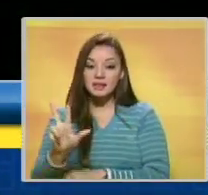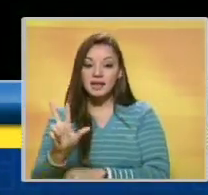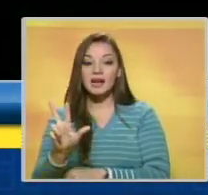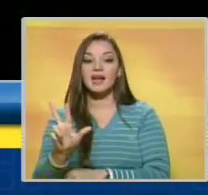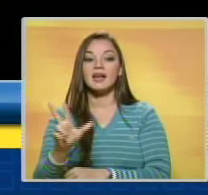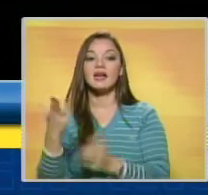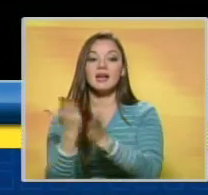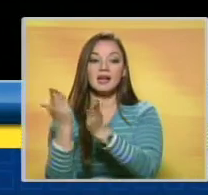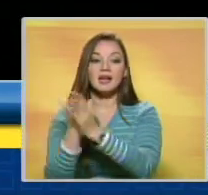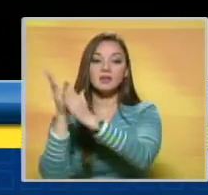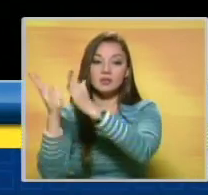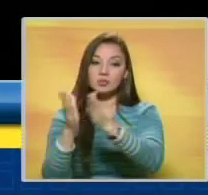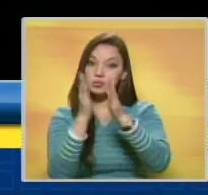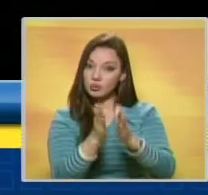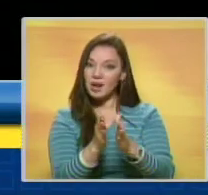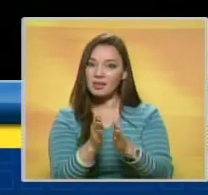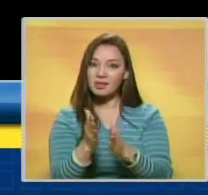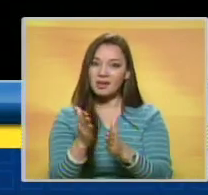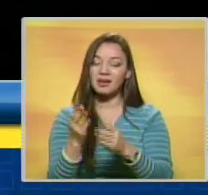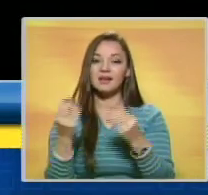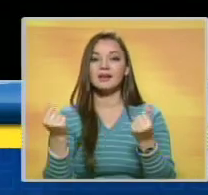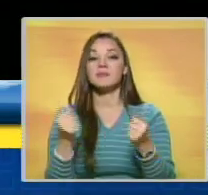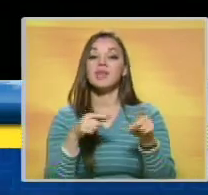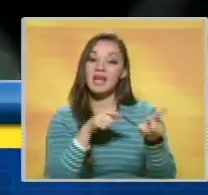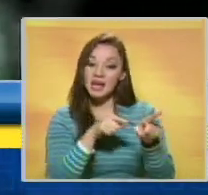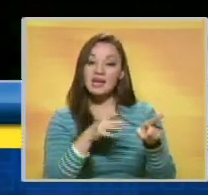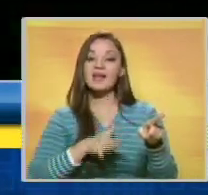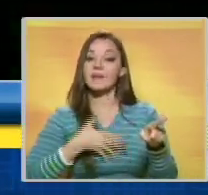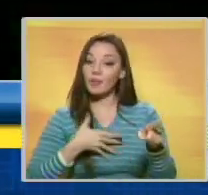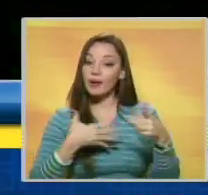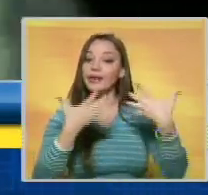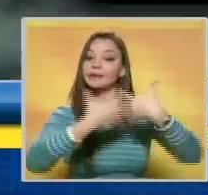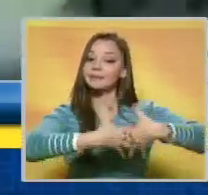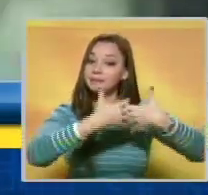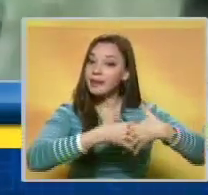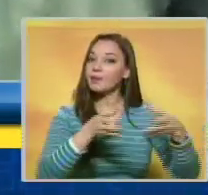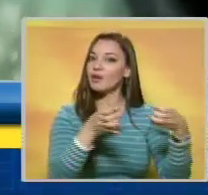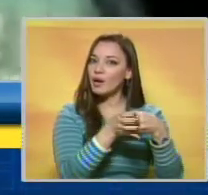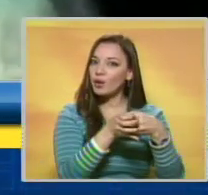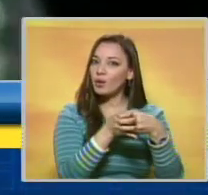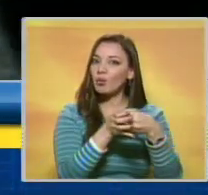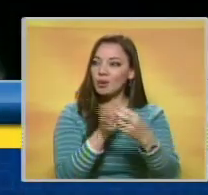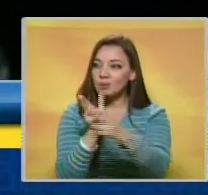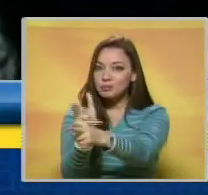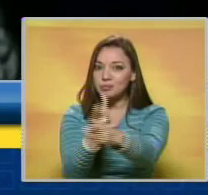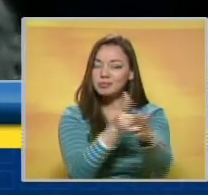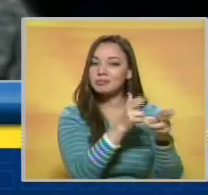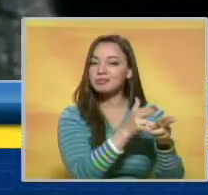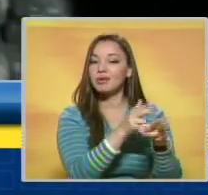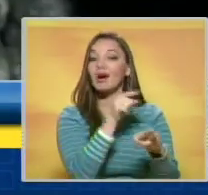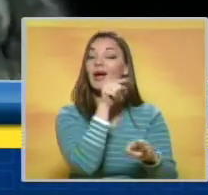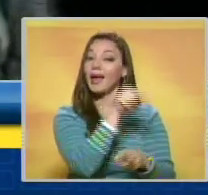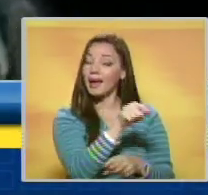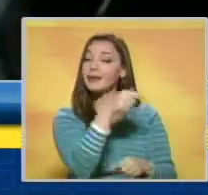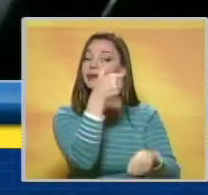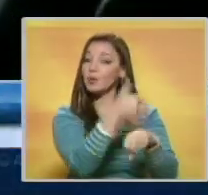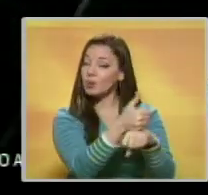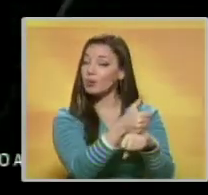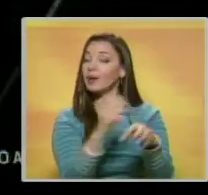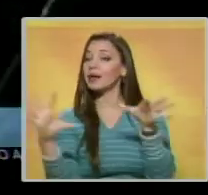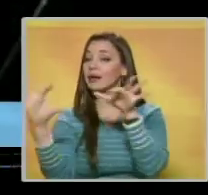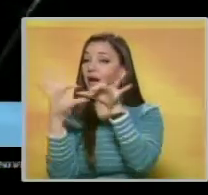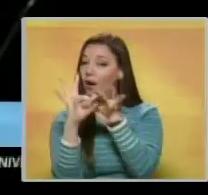en el sureño estado mexicano de Guerrero podría ser miembro del grupo criminal local Guerreros Unidos, vinculado a la